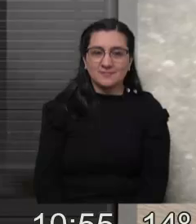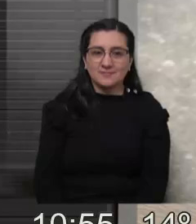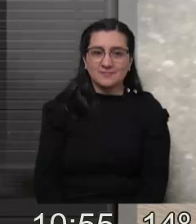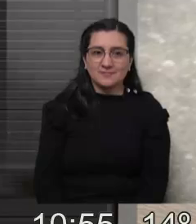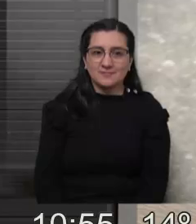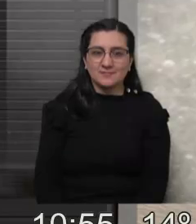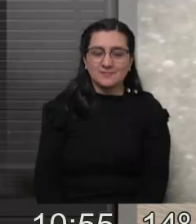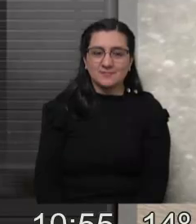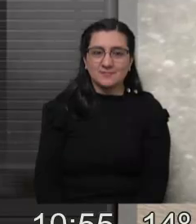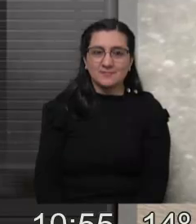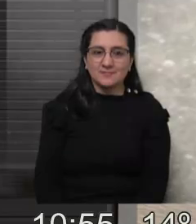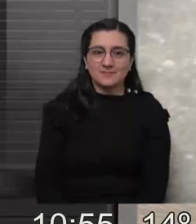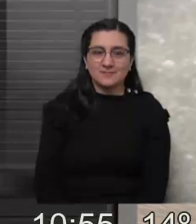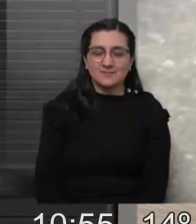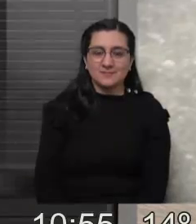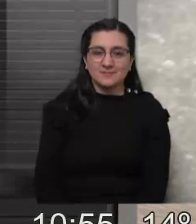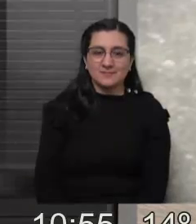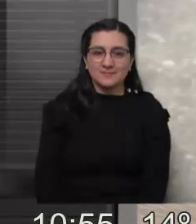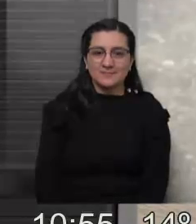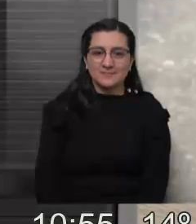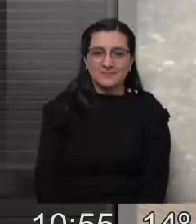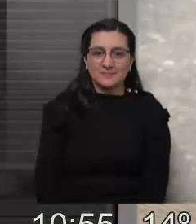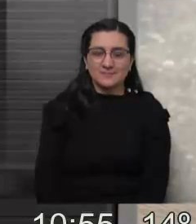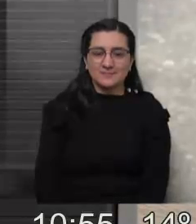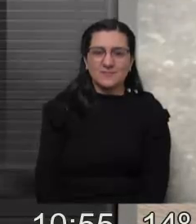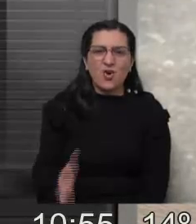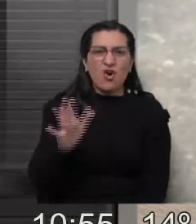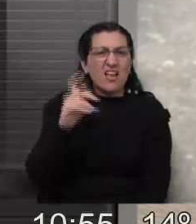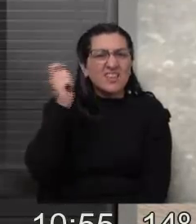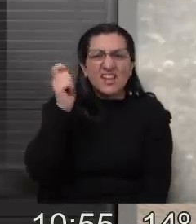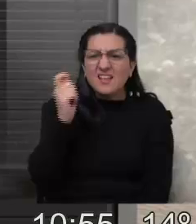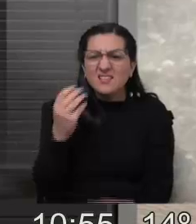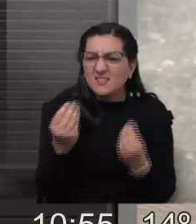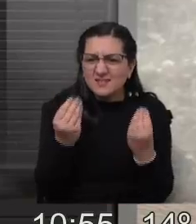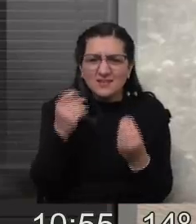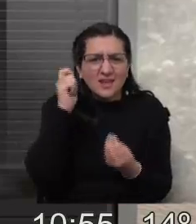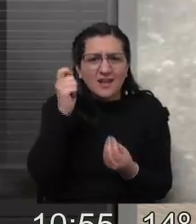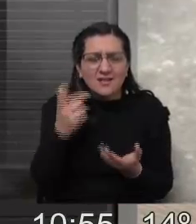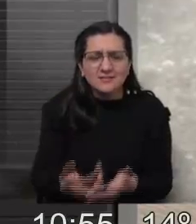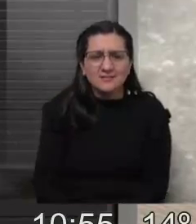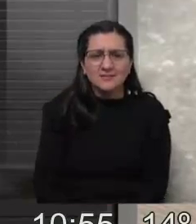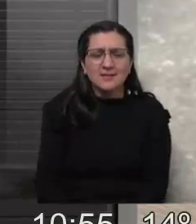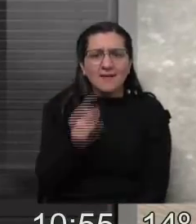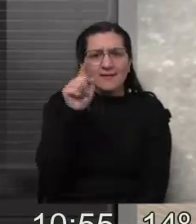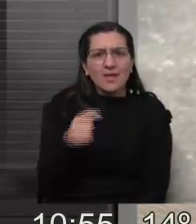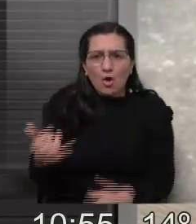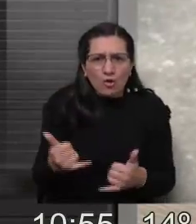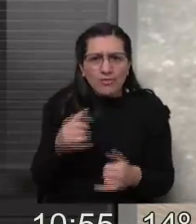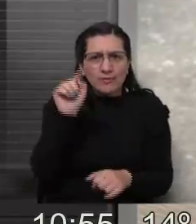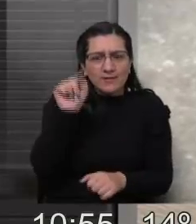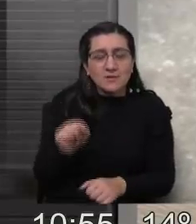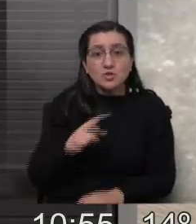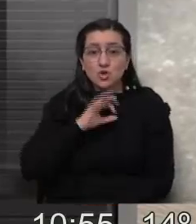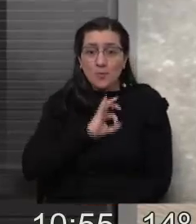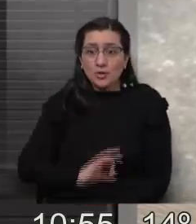¿Sí, quién es? Hola. Hola. Hola. ¿Quién habla? Hola. ¿Quién tocó? Pero son unas mangas. Pero vos dijeron que tratamos de tomar los timbres. ¿Sí? Pero yo soy el portero. ¿A vos